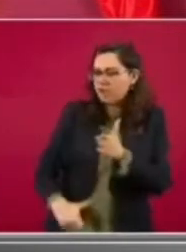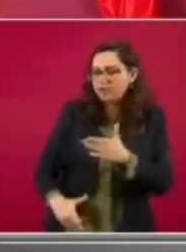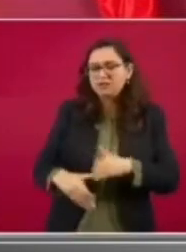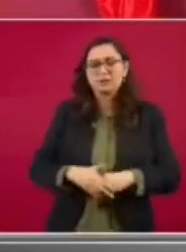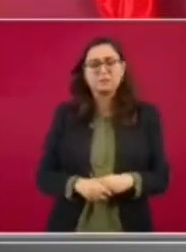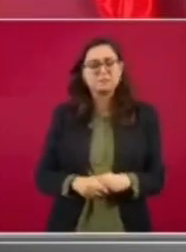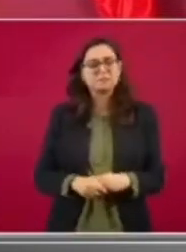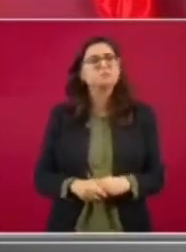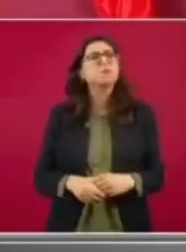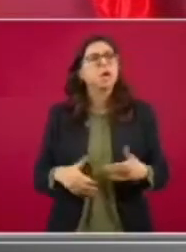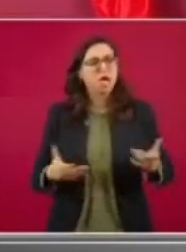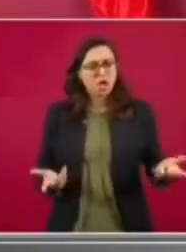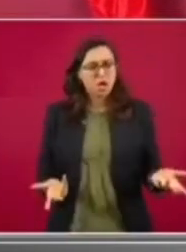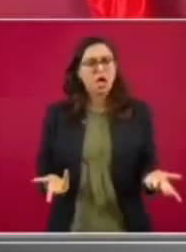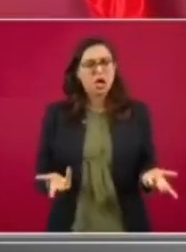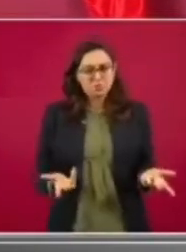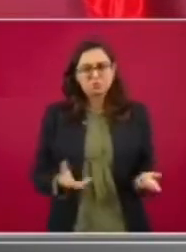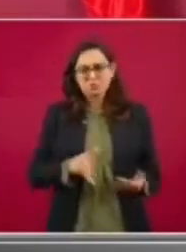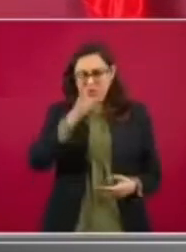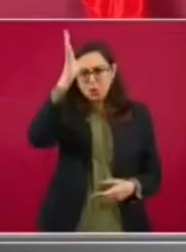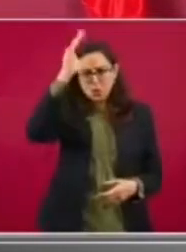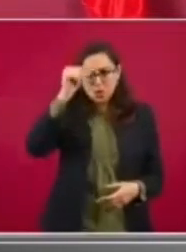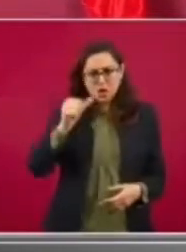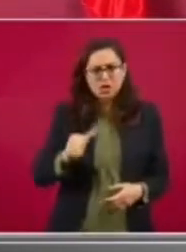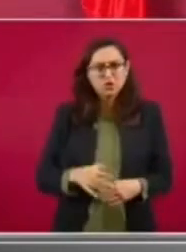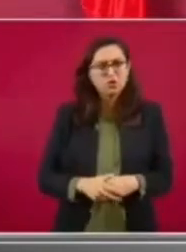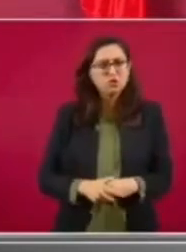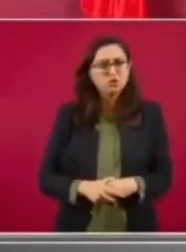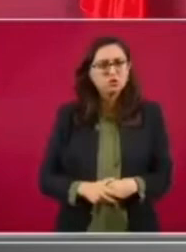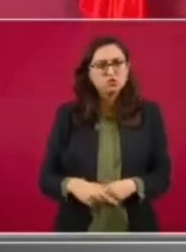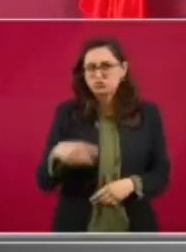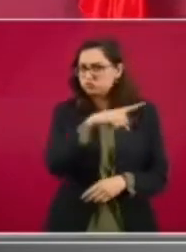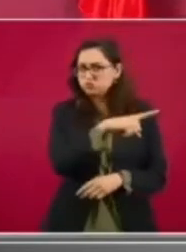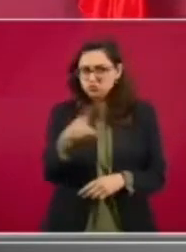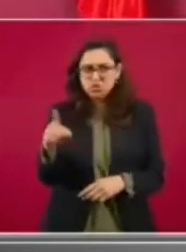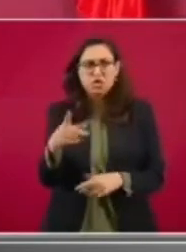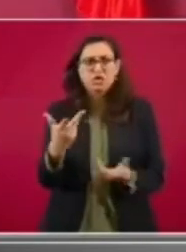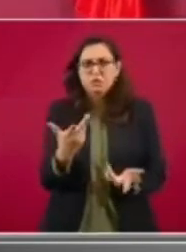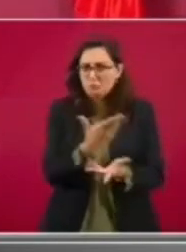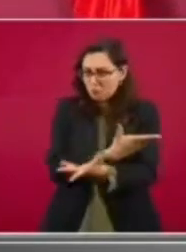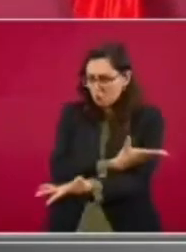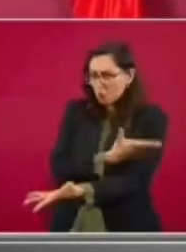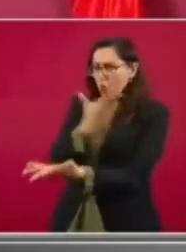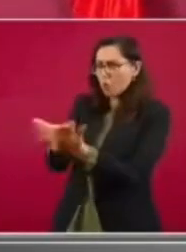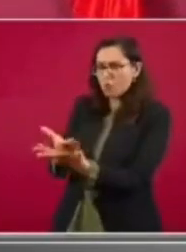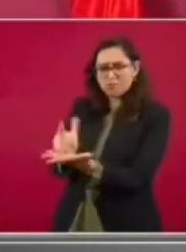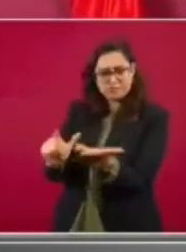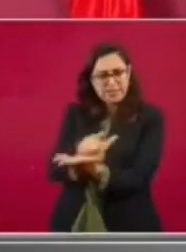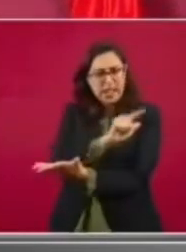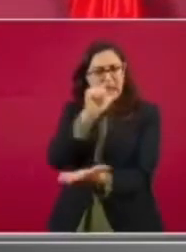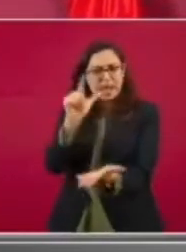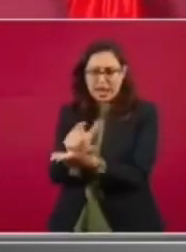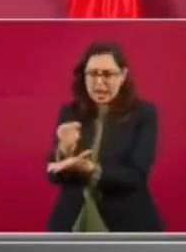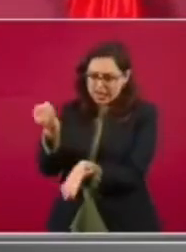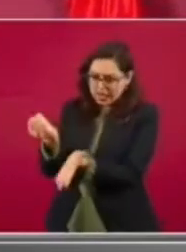pues lo que procede es que se reforme la Ley de Coordinación Fiscal,